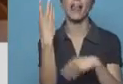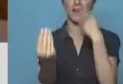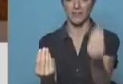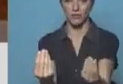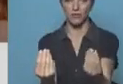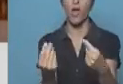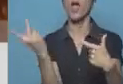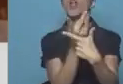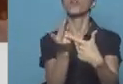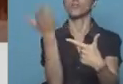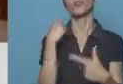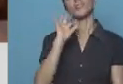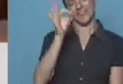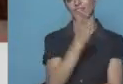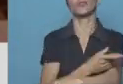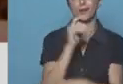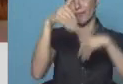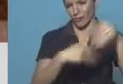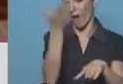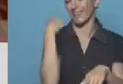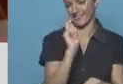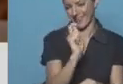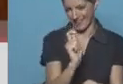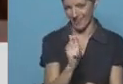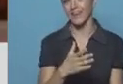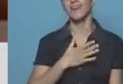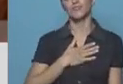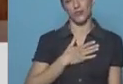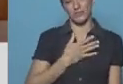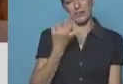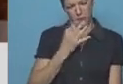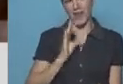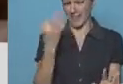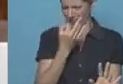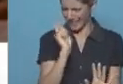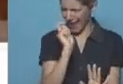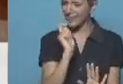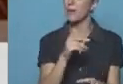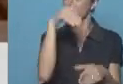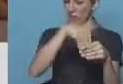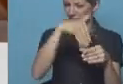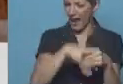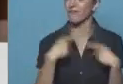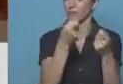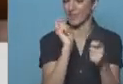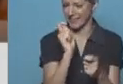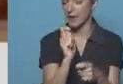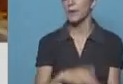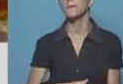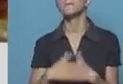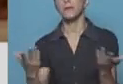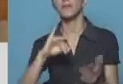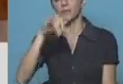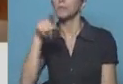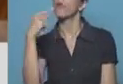votaron. Scioli sea quien votó. Tengo la certeza de qué fórmula votó. Pero la verdad que entonces creo que sí, que lo que